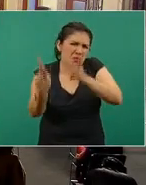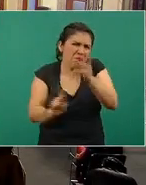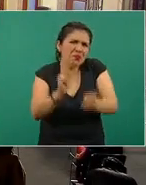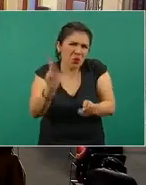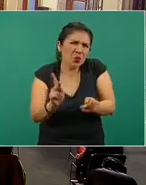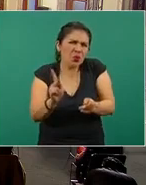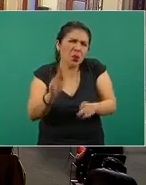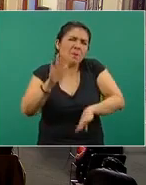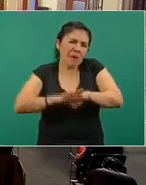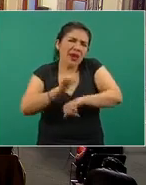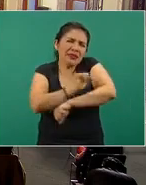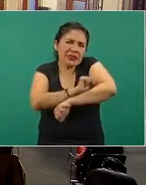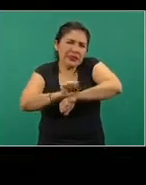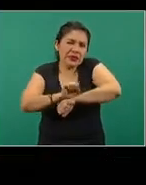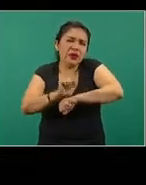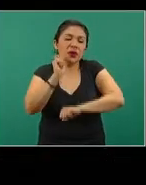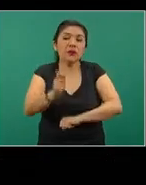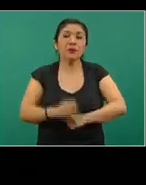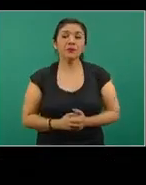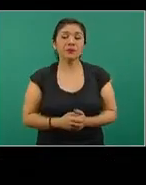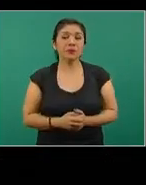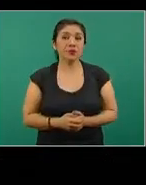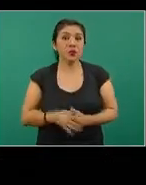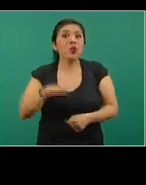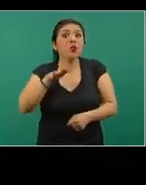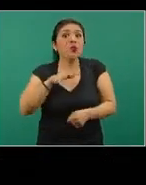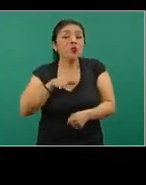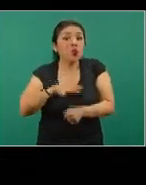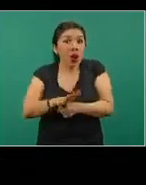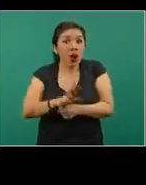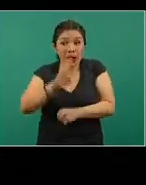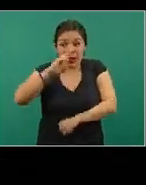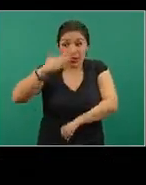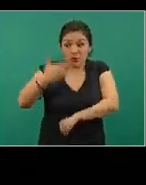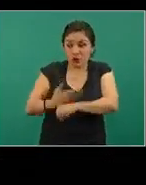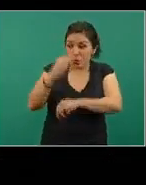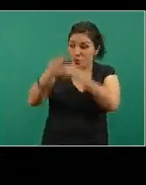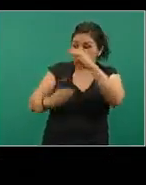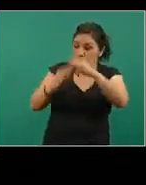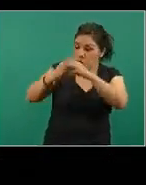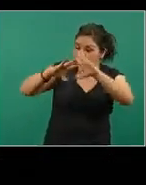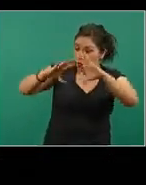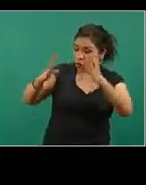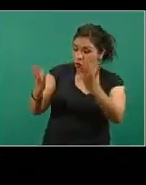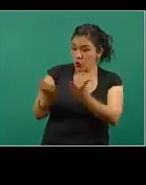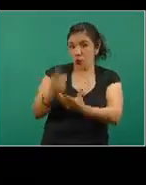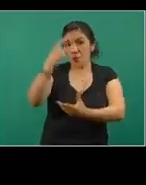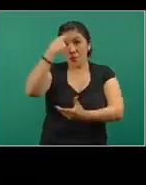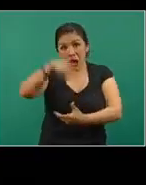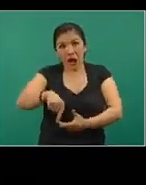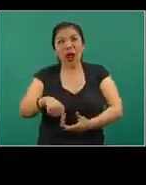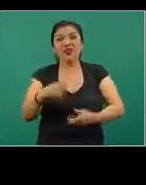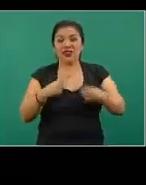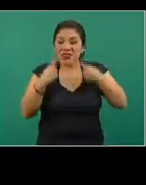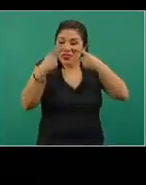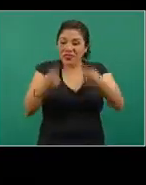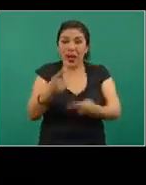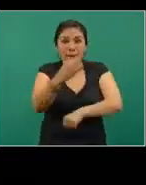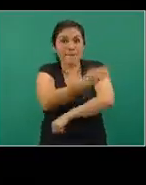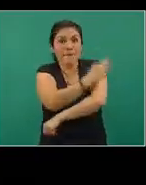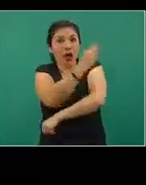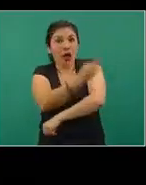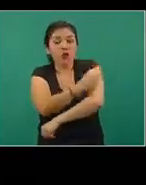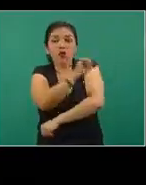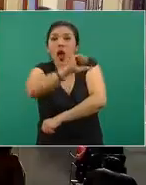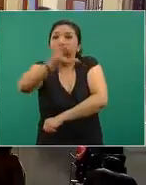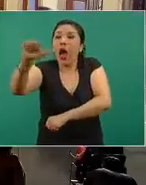en realidad es muy sencilla. No hay una responsabilidad global para hacer llegar esta vacuna a los lugares